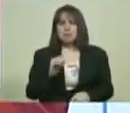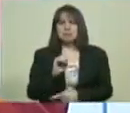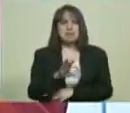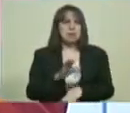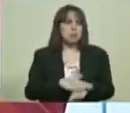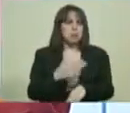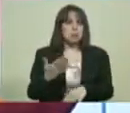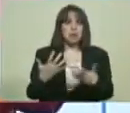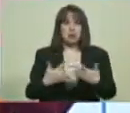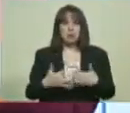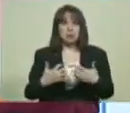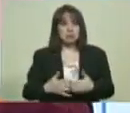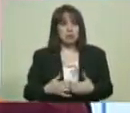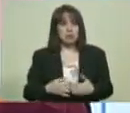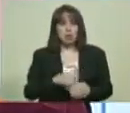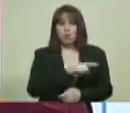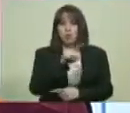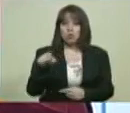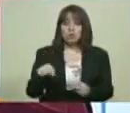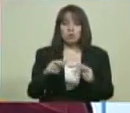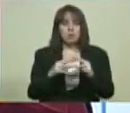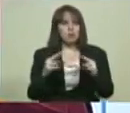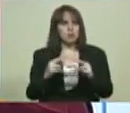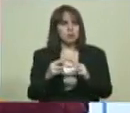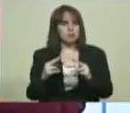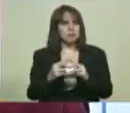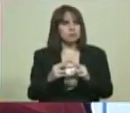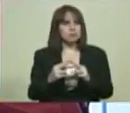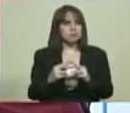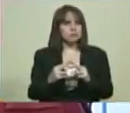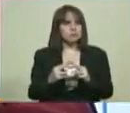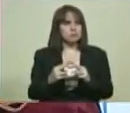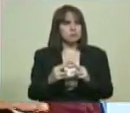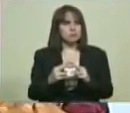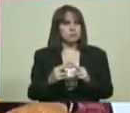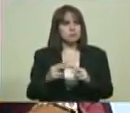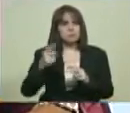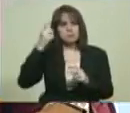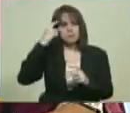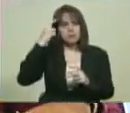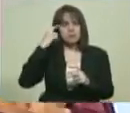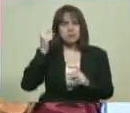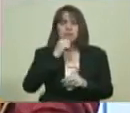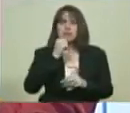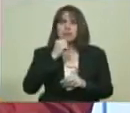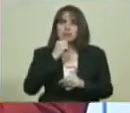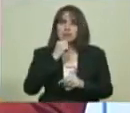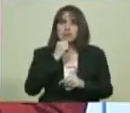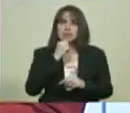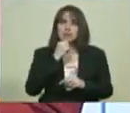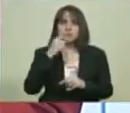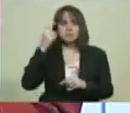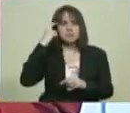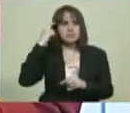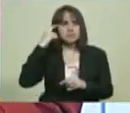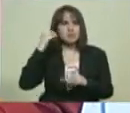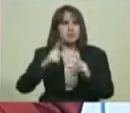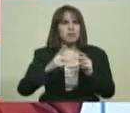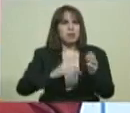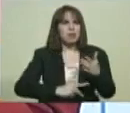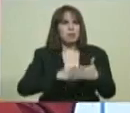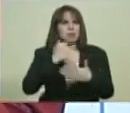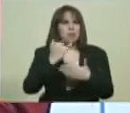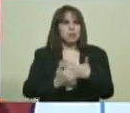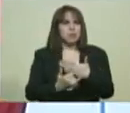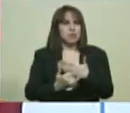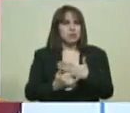empresarios. Ustedes me conocen. ¿Saben quién soy? Conocen el proyecto bolivariano.